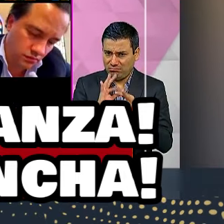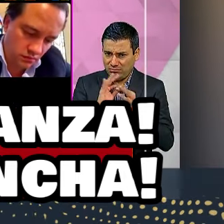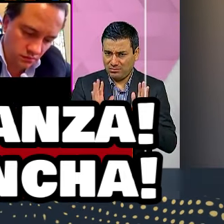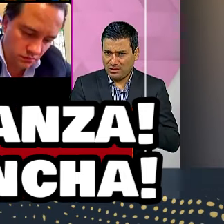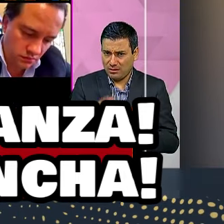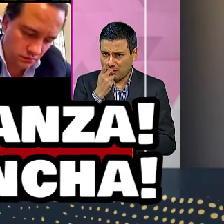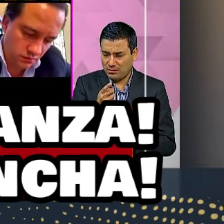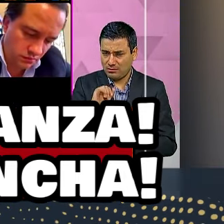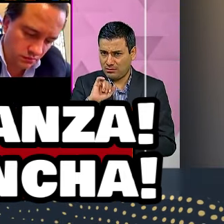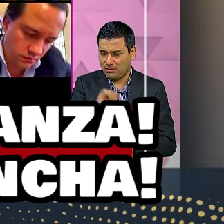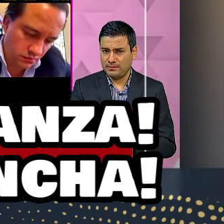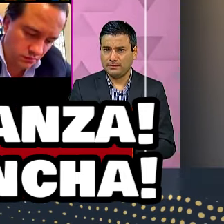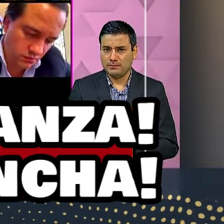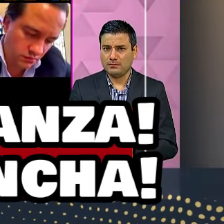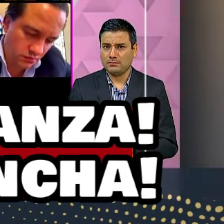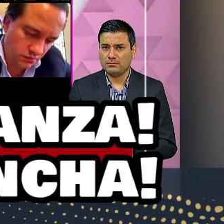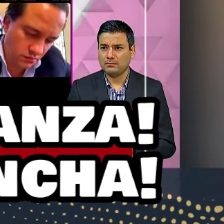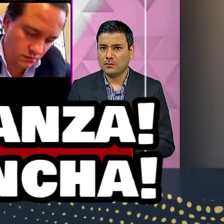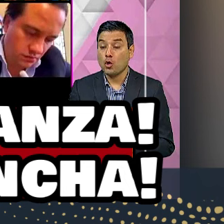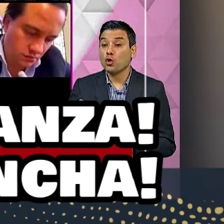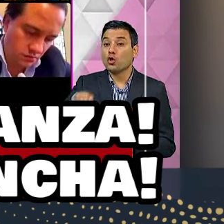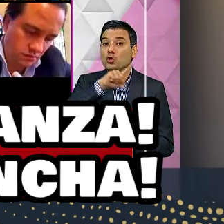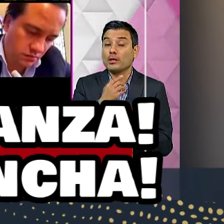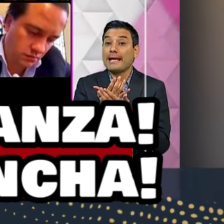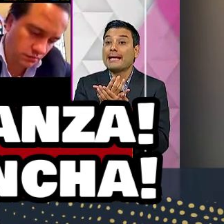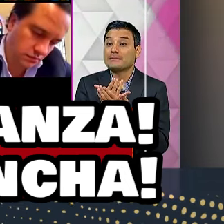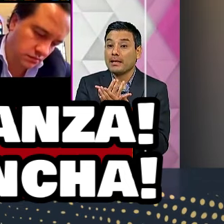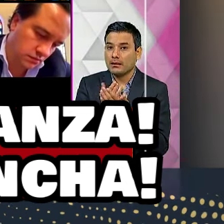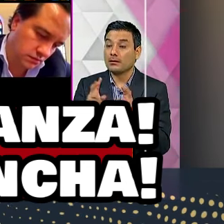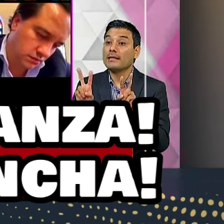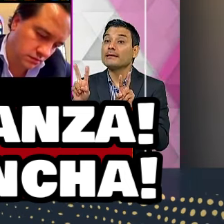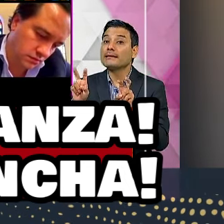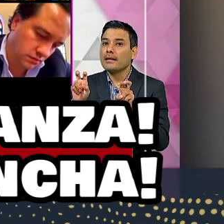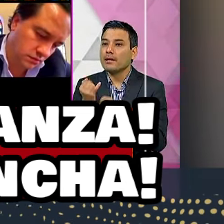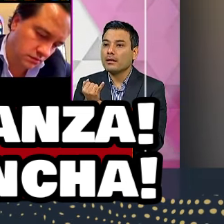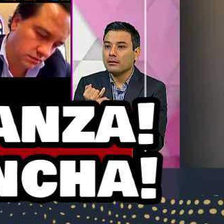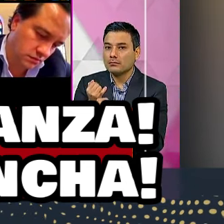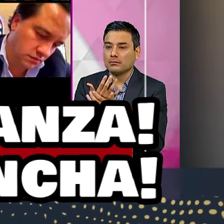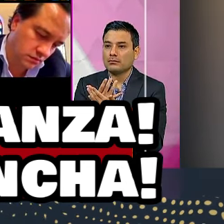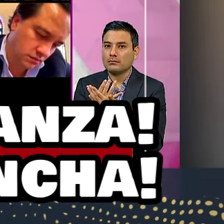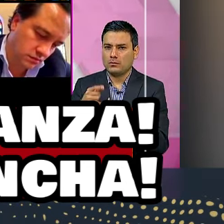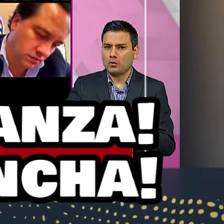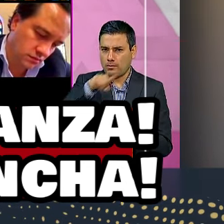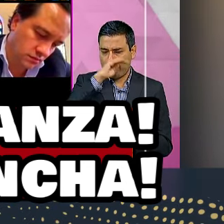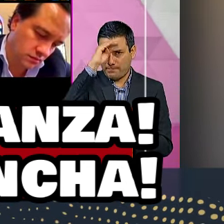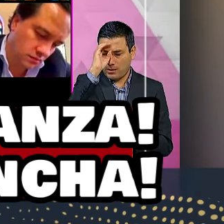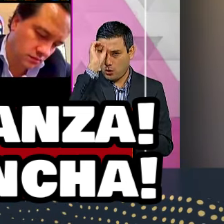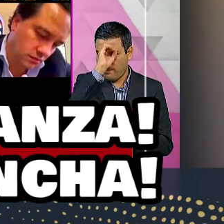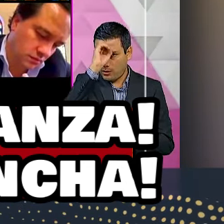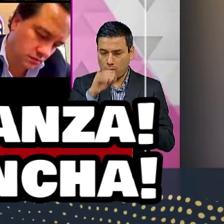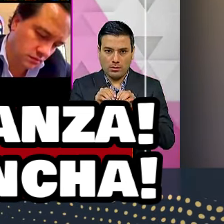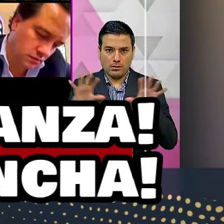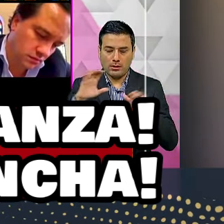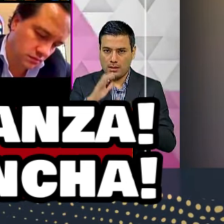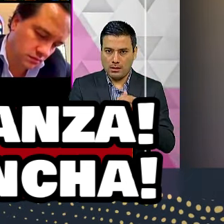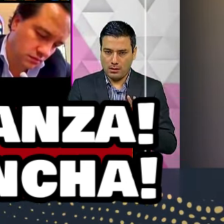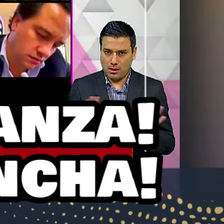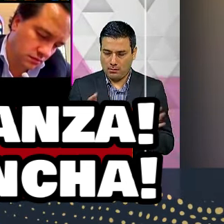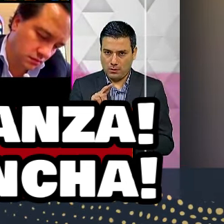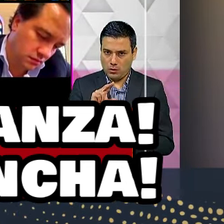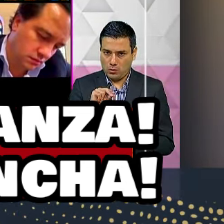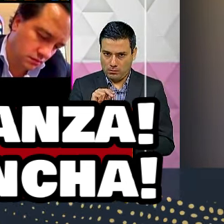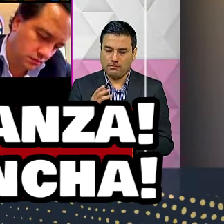hizo Ajá eh de que estamos al esed que dándole seguimiento A eso me refiero este pensó que hasta ahí habíamos llegado quizá así entendí en su